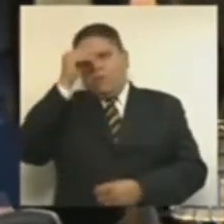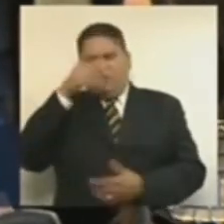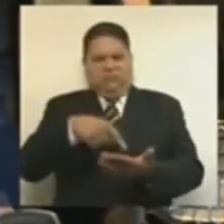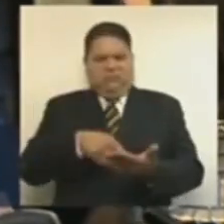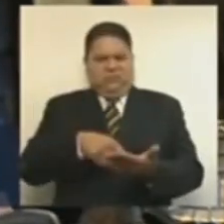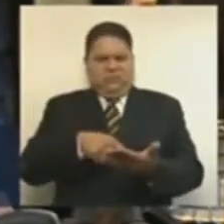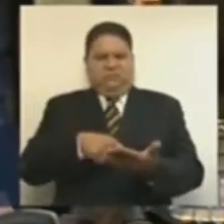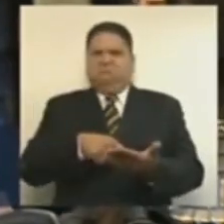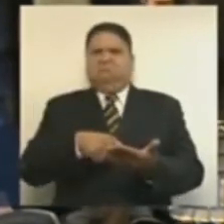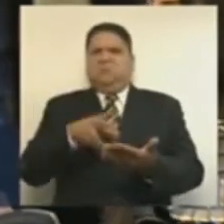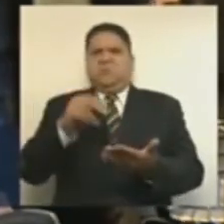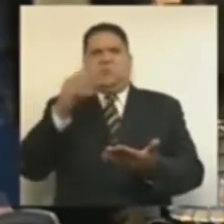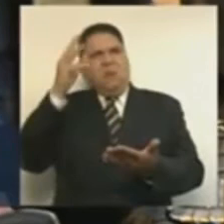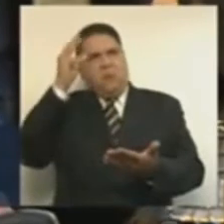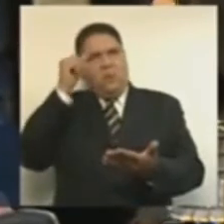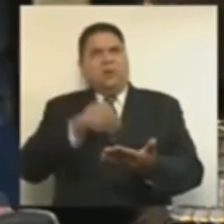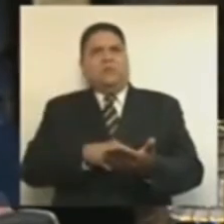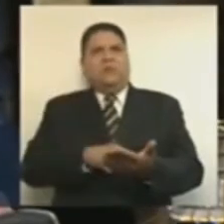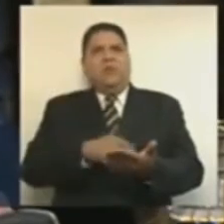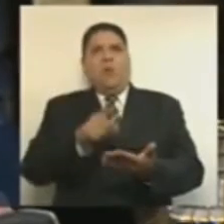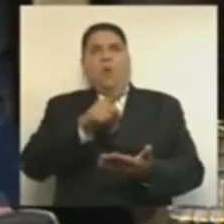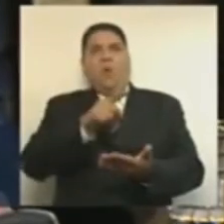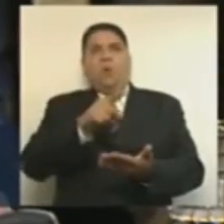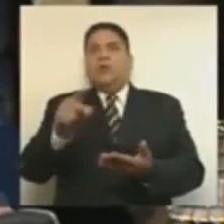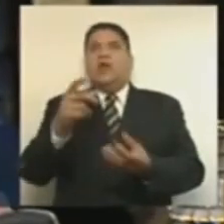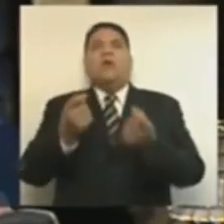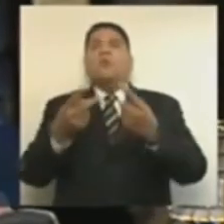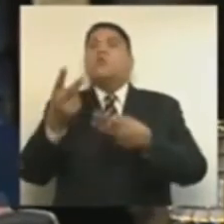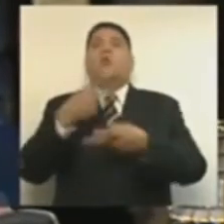dictamen. Es más, muchos que no pensaban venir